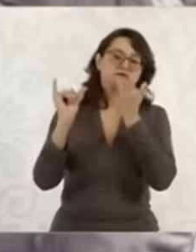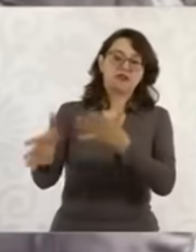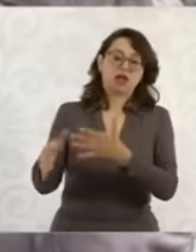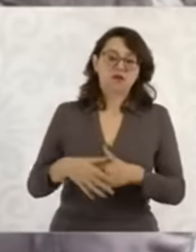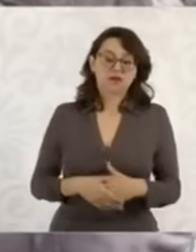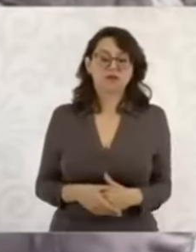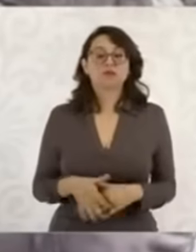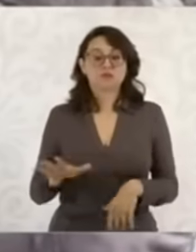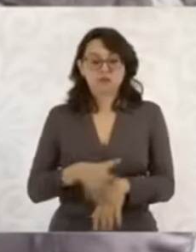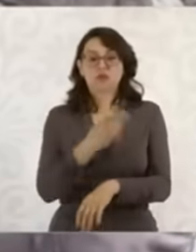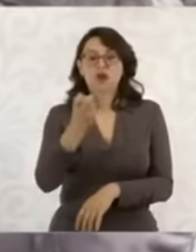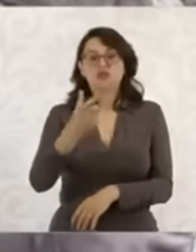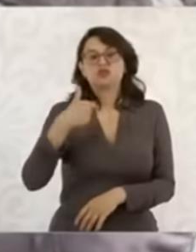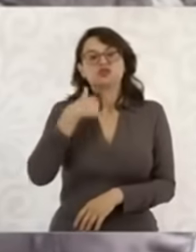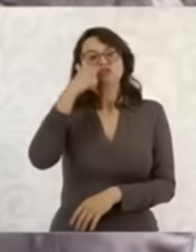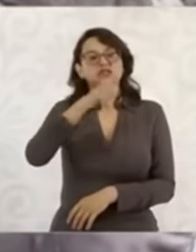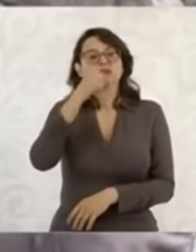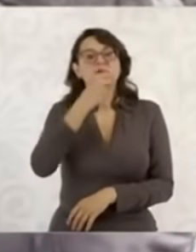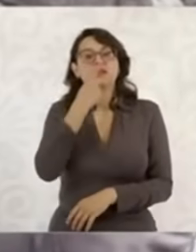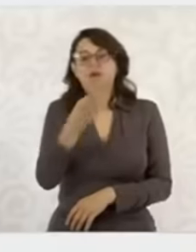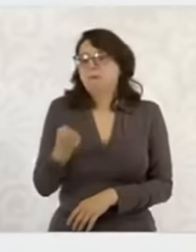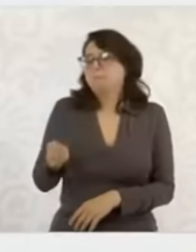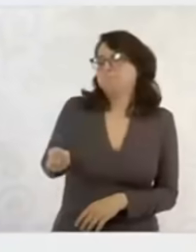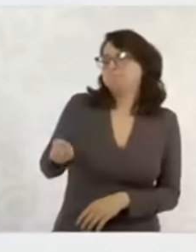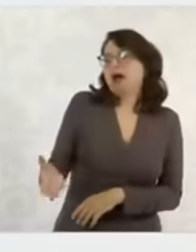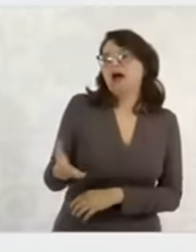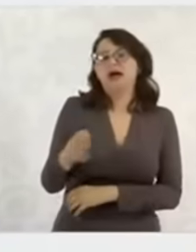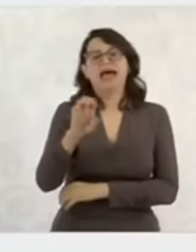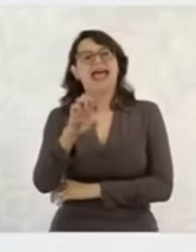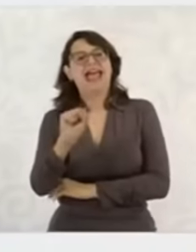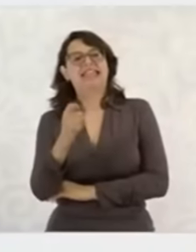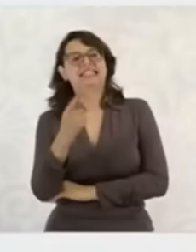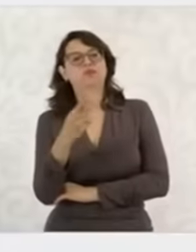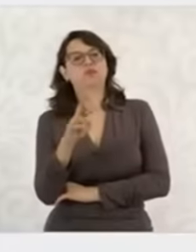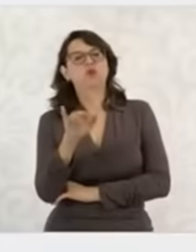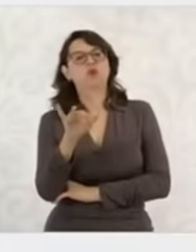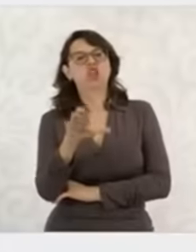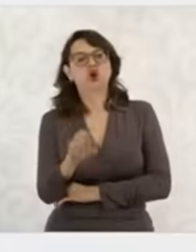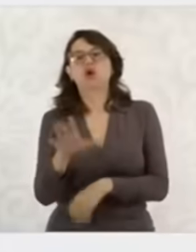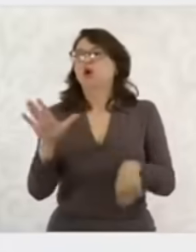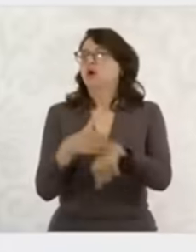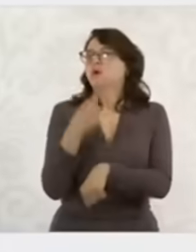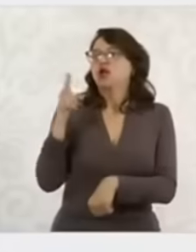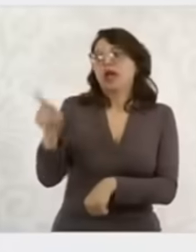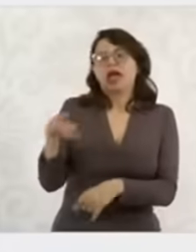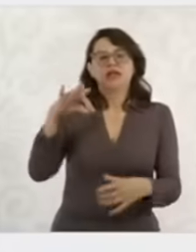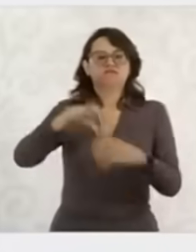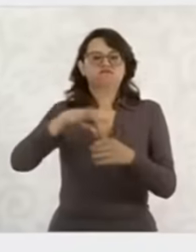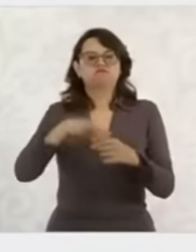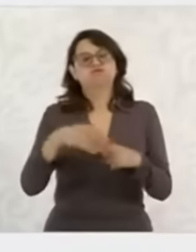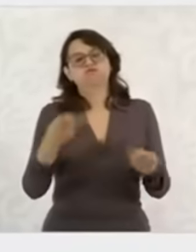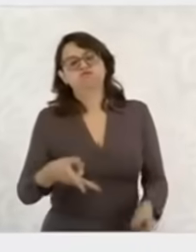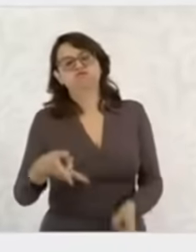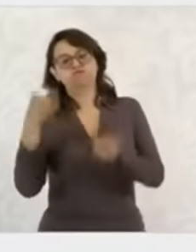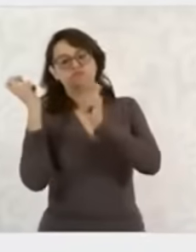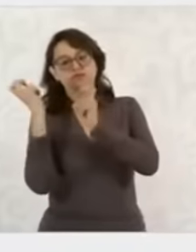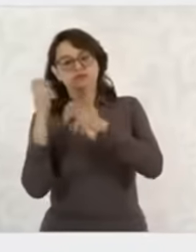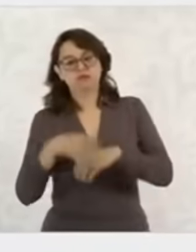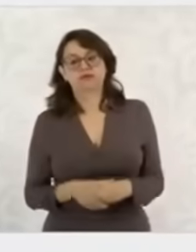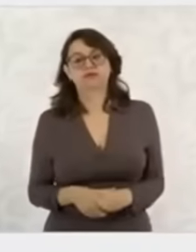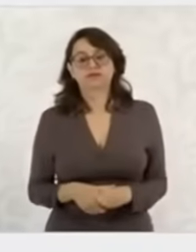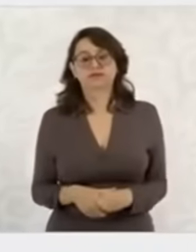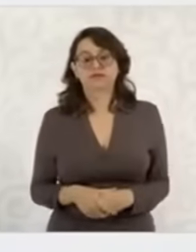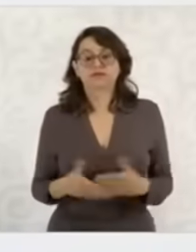presidente espurio, porque no ganó con el voto popular. El triunfo entonces era de López Obrador, como lo fue el triunfo